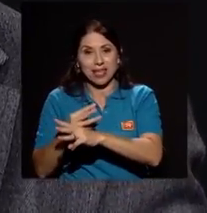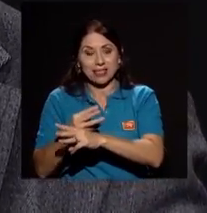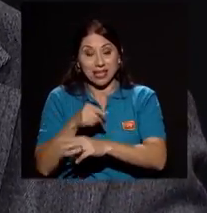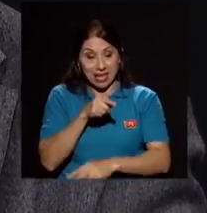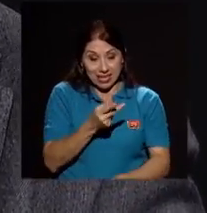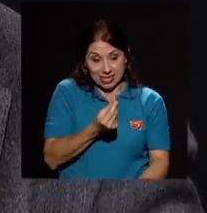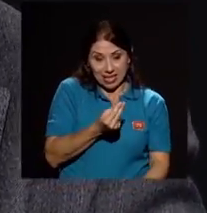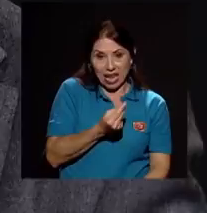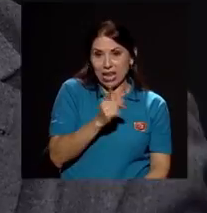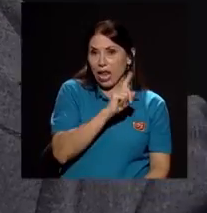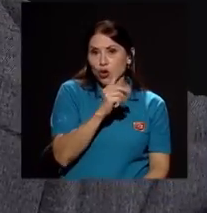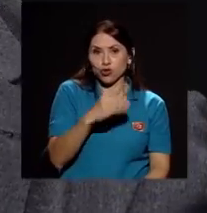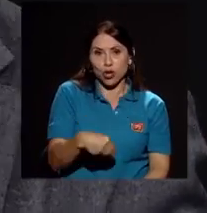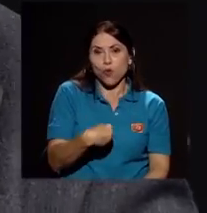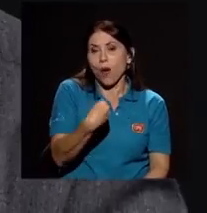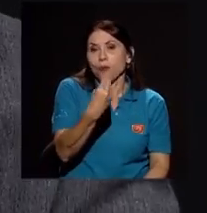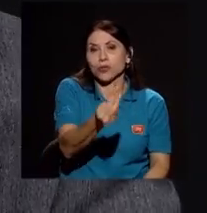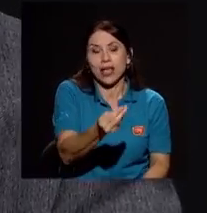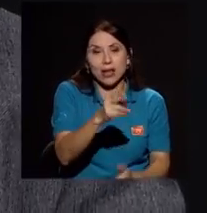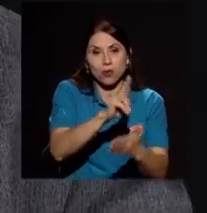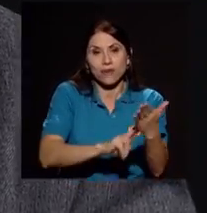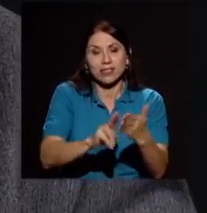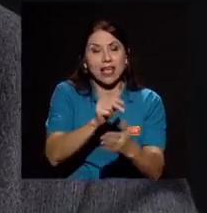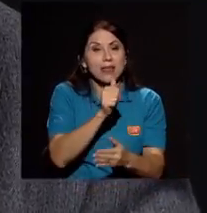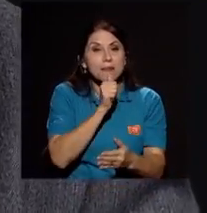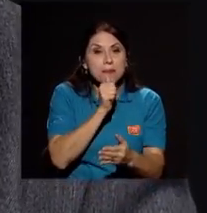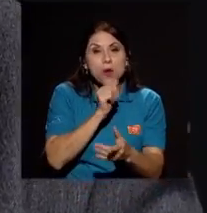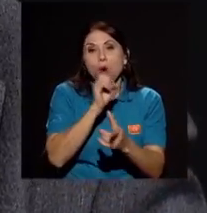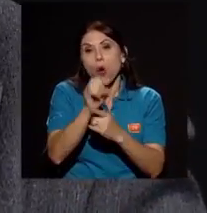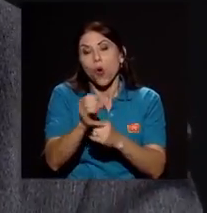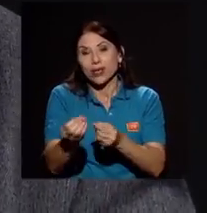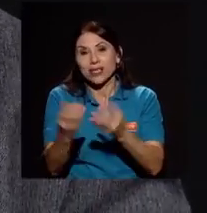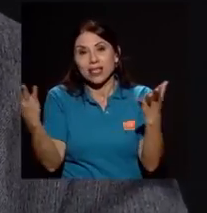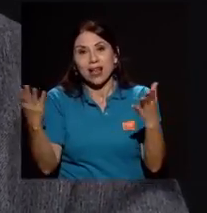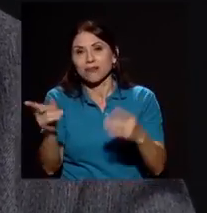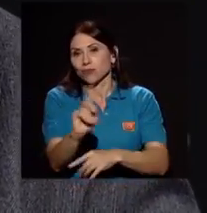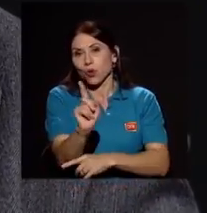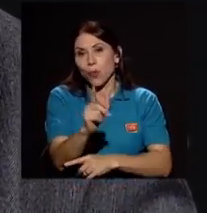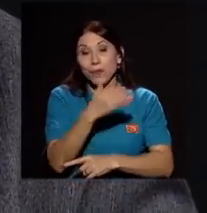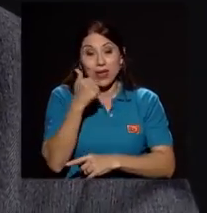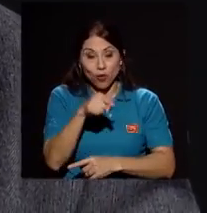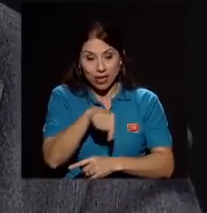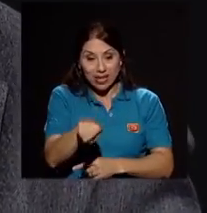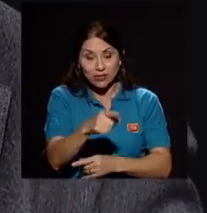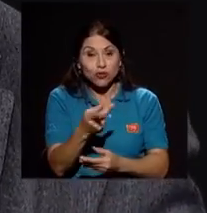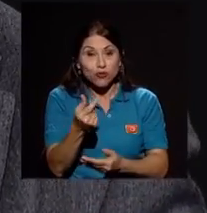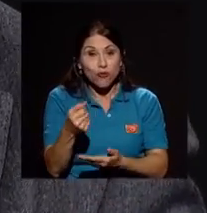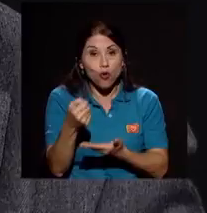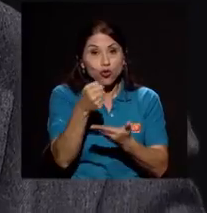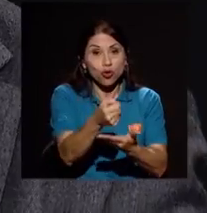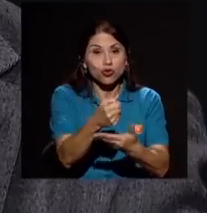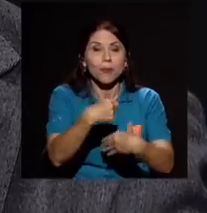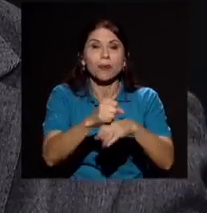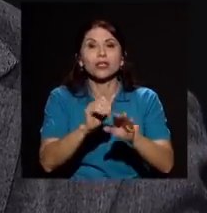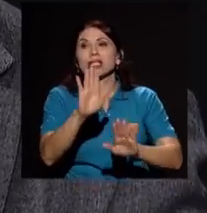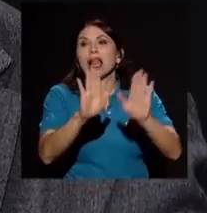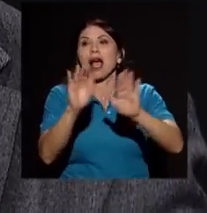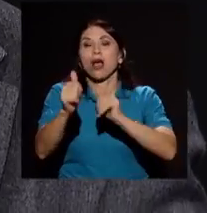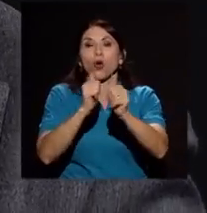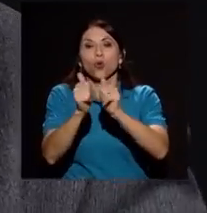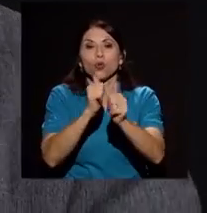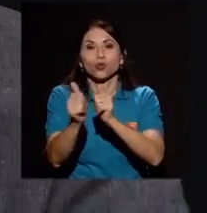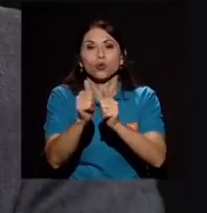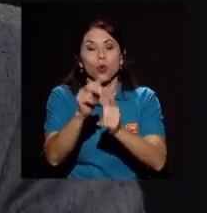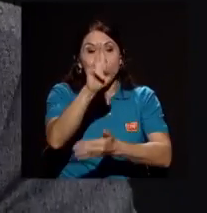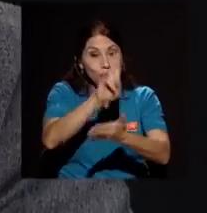a priori ni estatal ni privada sino que vamos a sacar a concurso esos fondos la universidad que me traiga el mejor programa